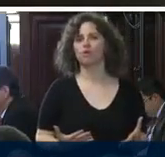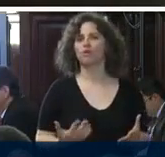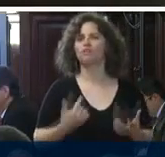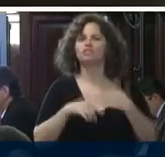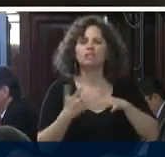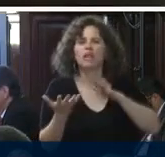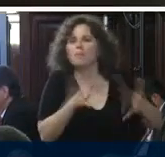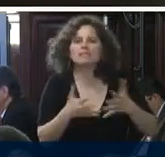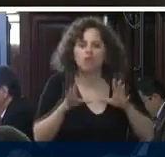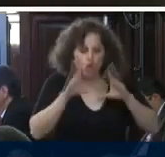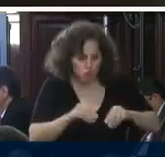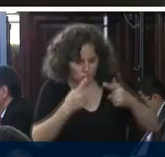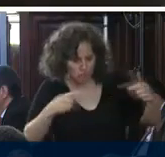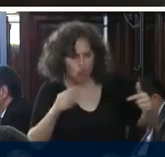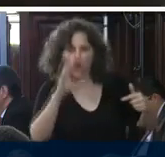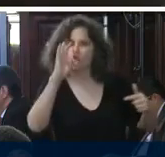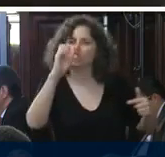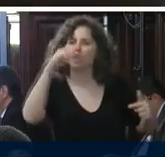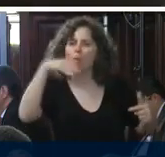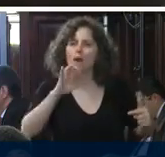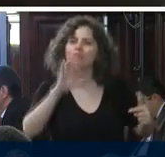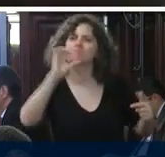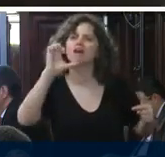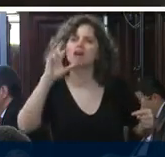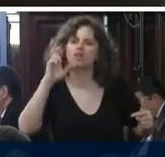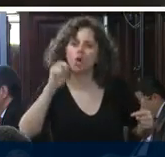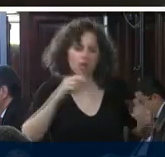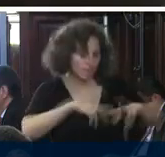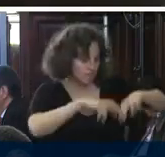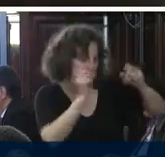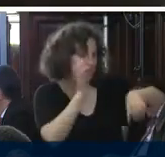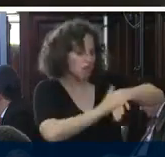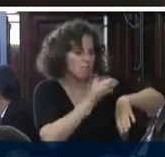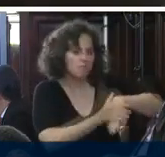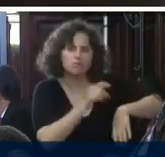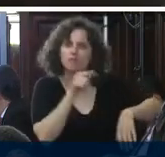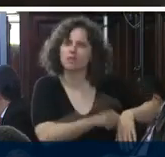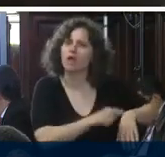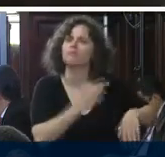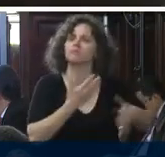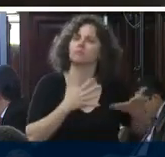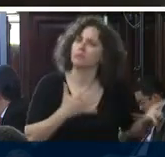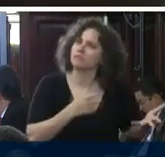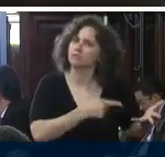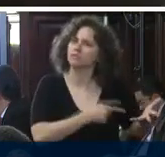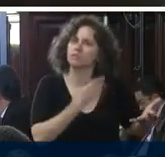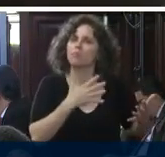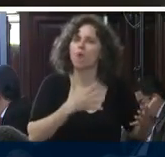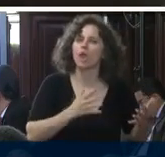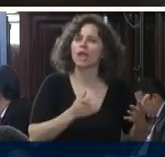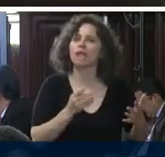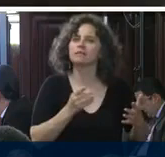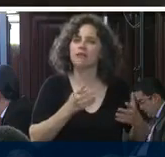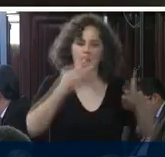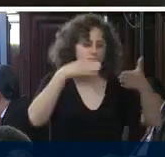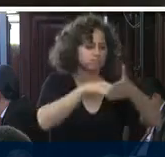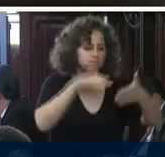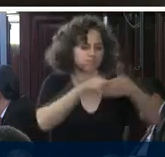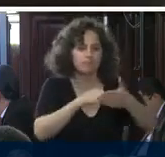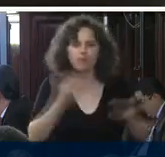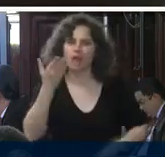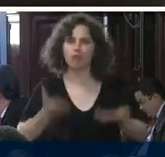Entonces, ¿qué ha pasado con Tomás Cerón? Con la investigación de su responsabilidad aparente por lo que sería la obstrucción de la